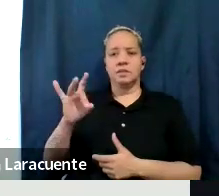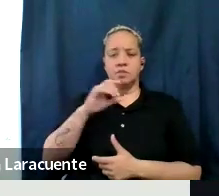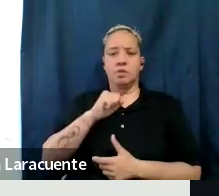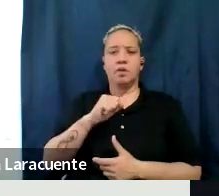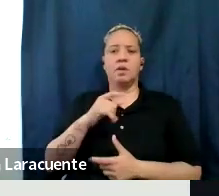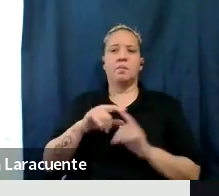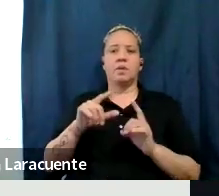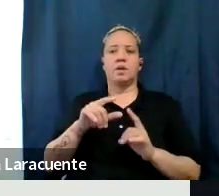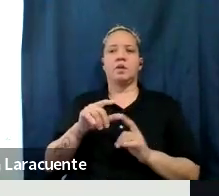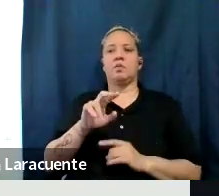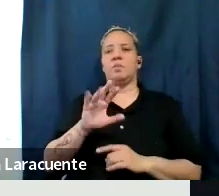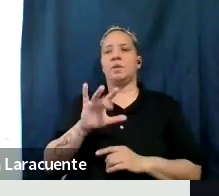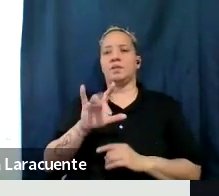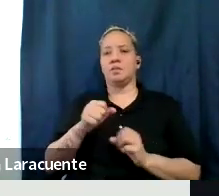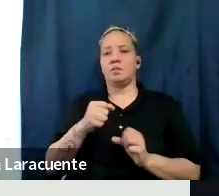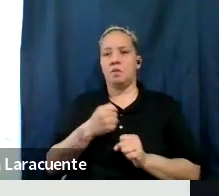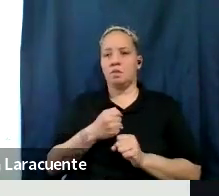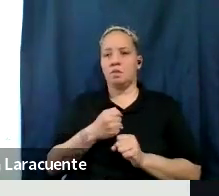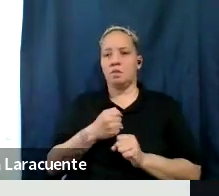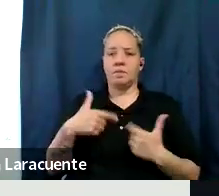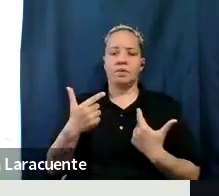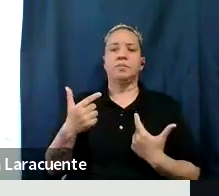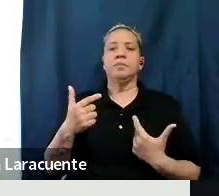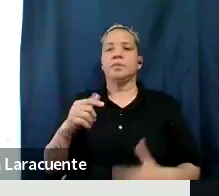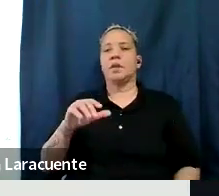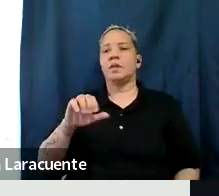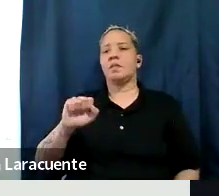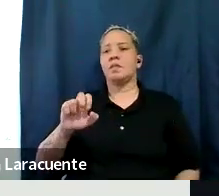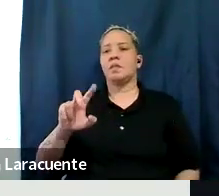tierra natal, en Sevilla, a la que amo y añoro.